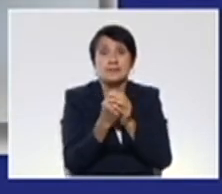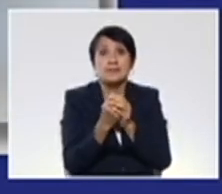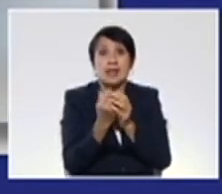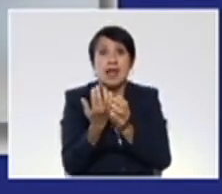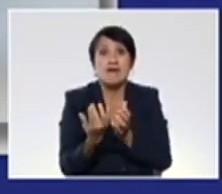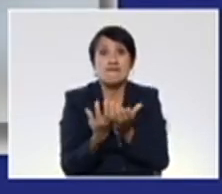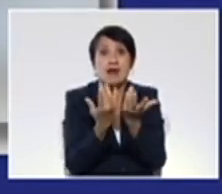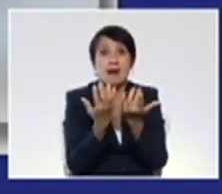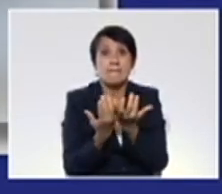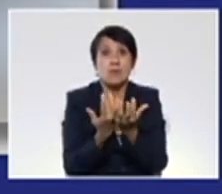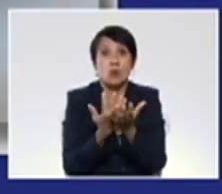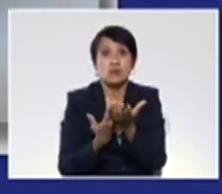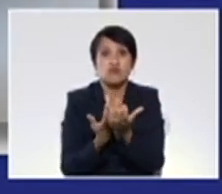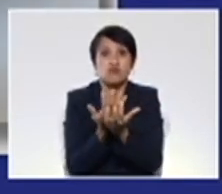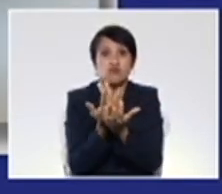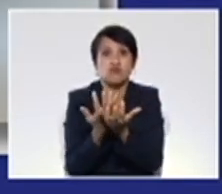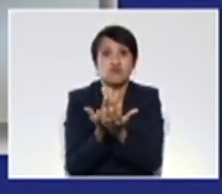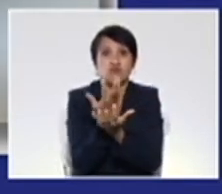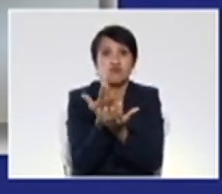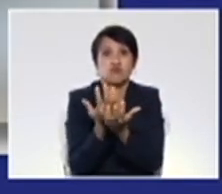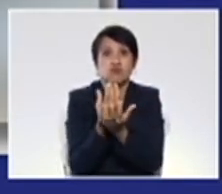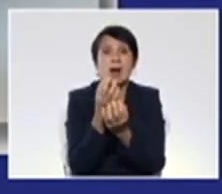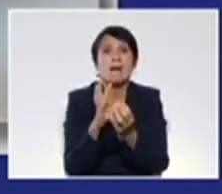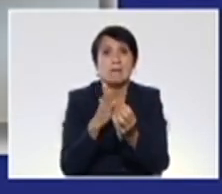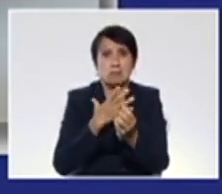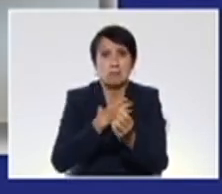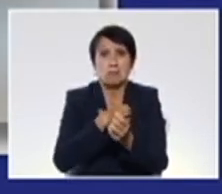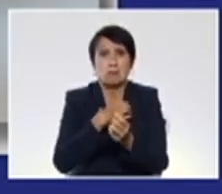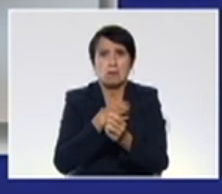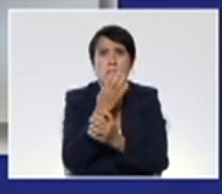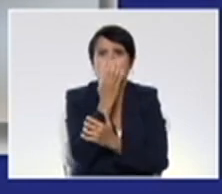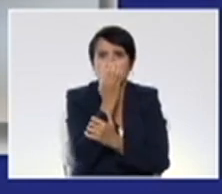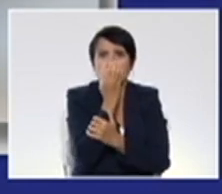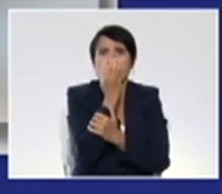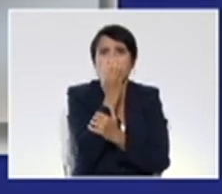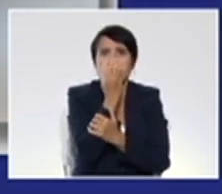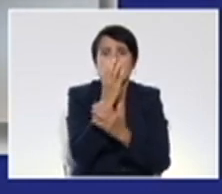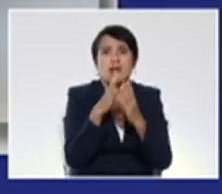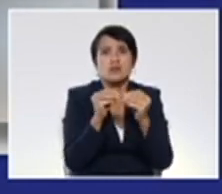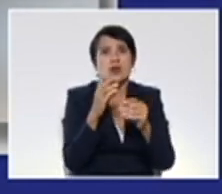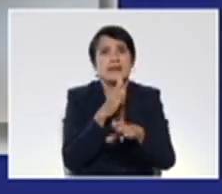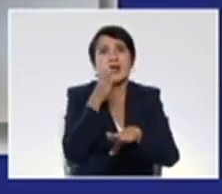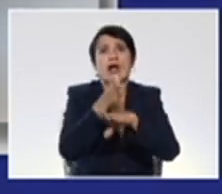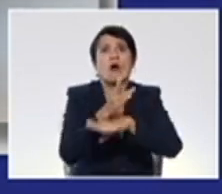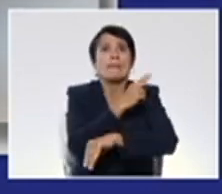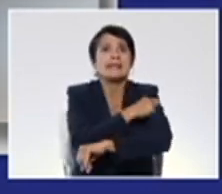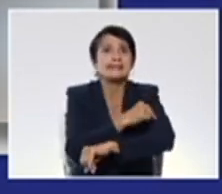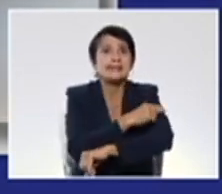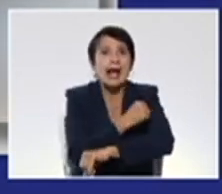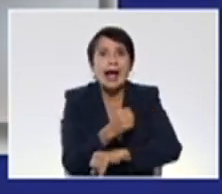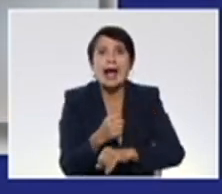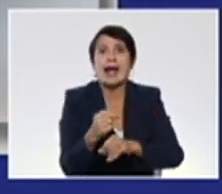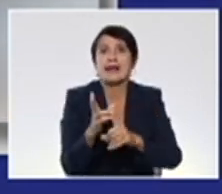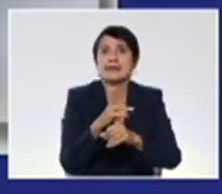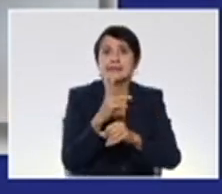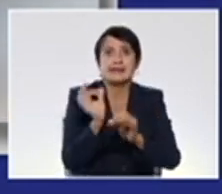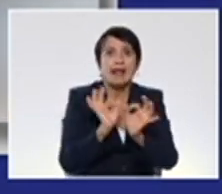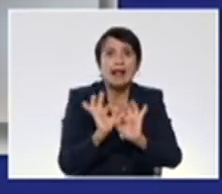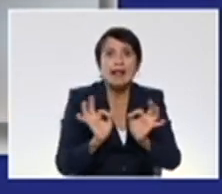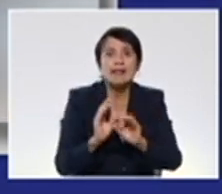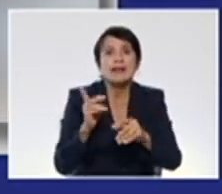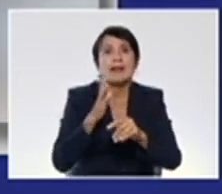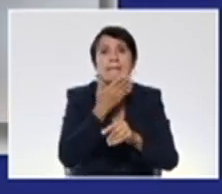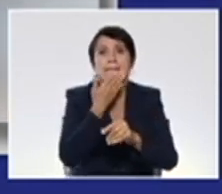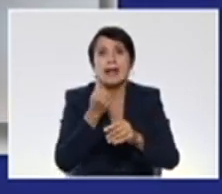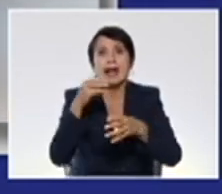Entonces, de esa manera puede hacer unas nebulizaciones óptimas sin necesidad de estar yendo al hospital a que le hagan las nebulizaciones